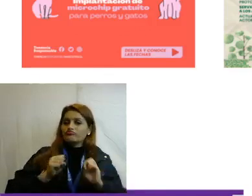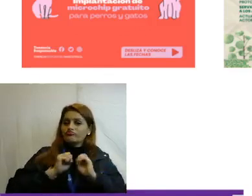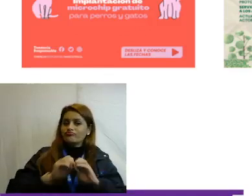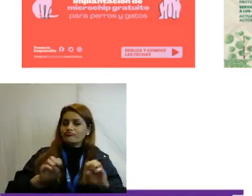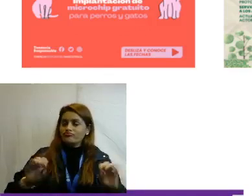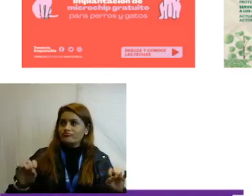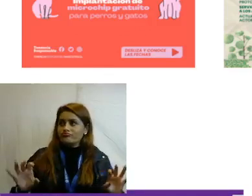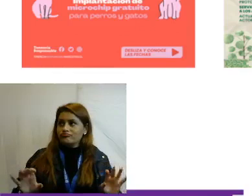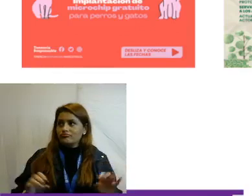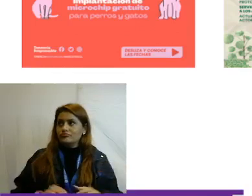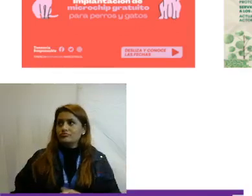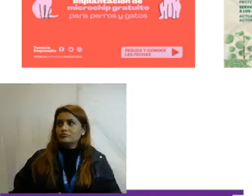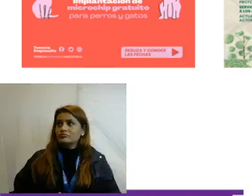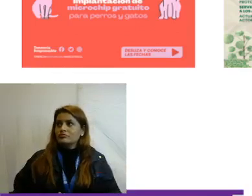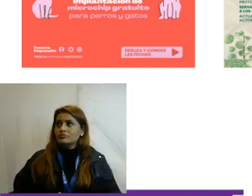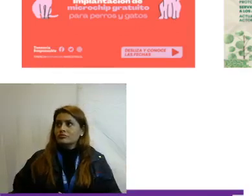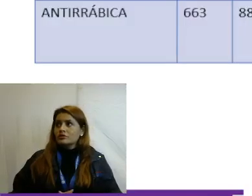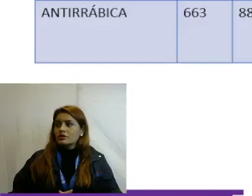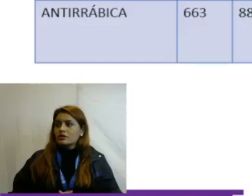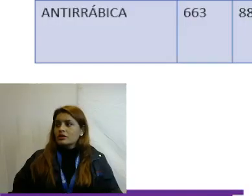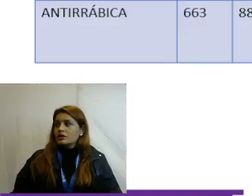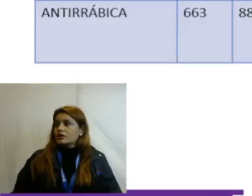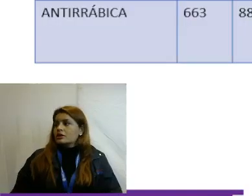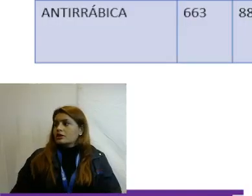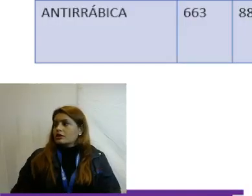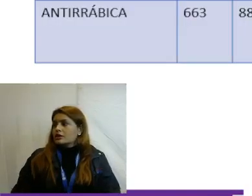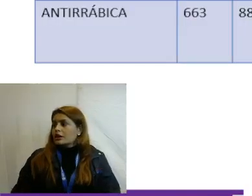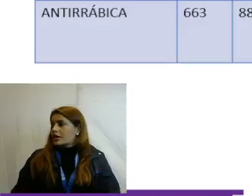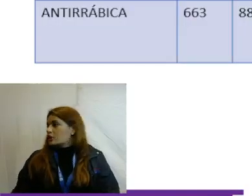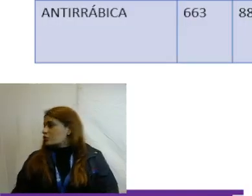al equipo de seguridad pública.